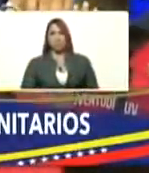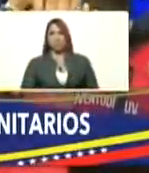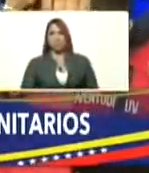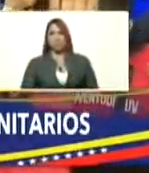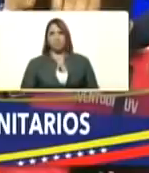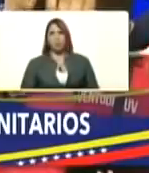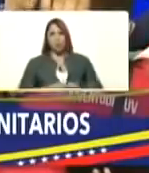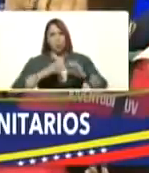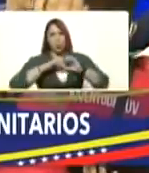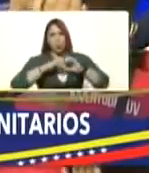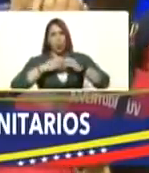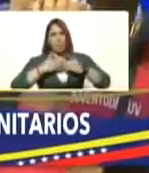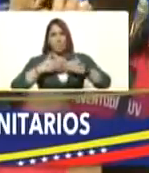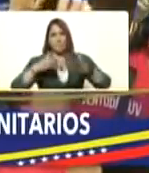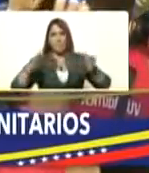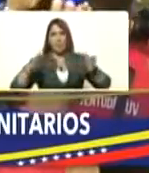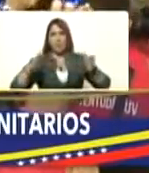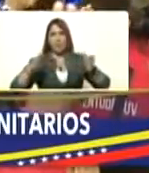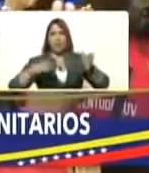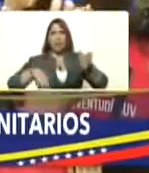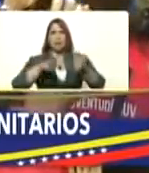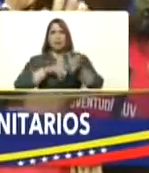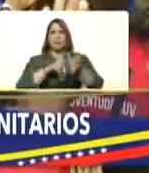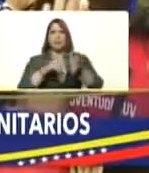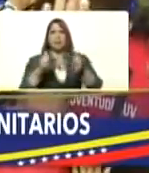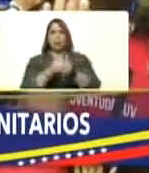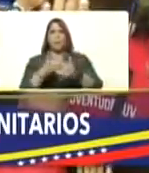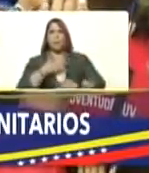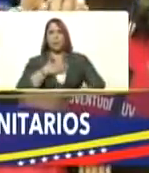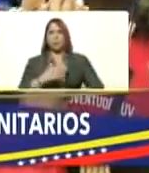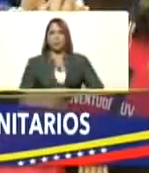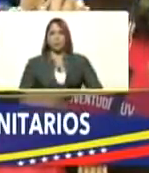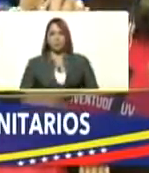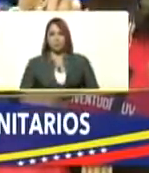abierto. Y repitan conmigo.